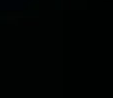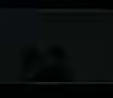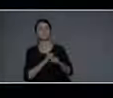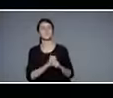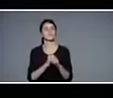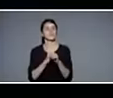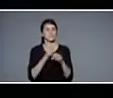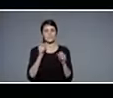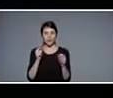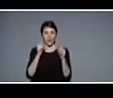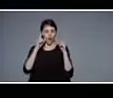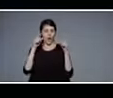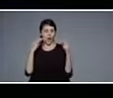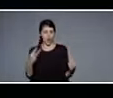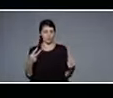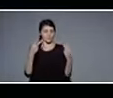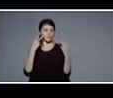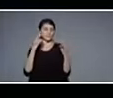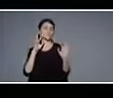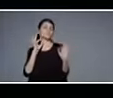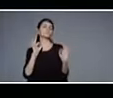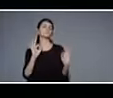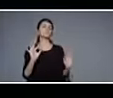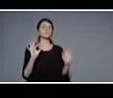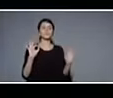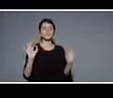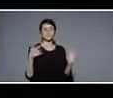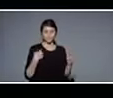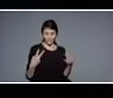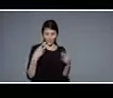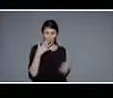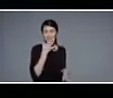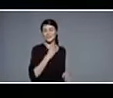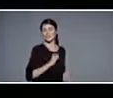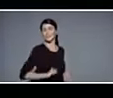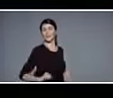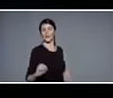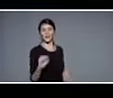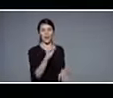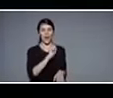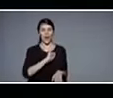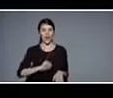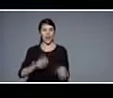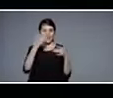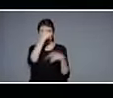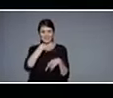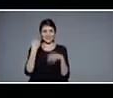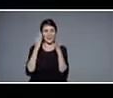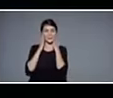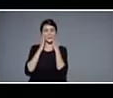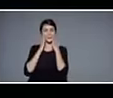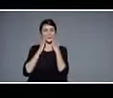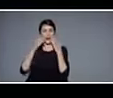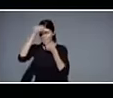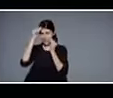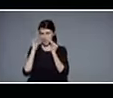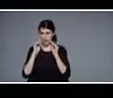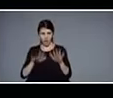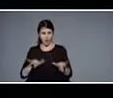Cuando despiertas es como bebé, con este aspecto estupendo, cara lavada y sin